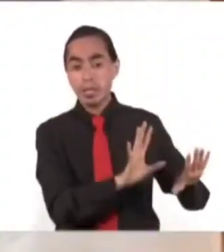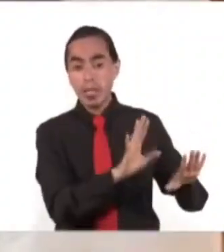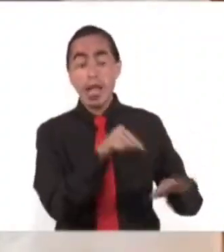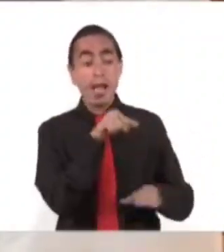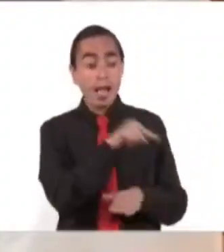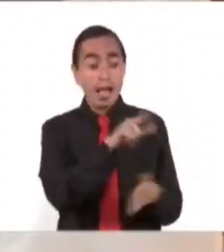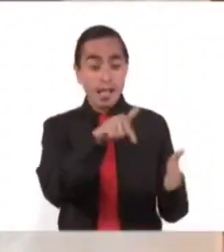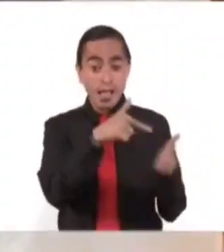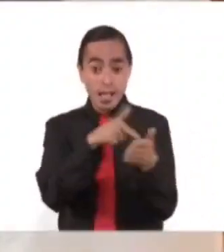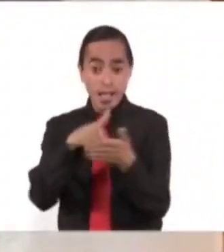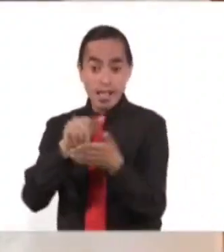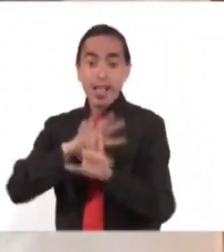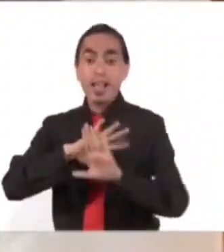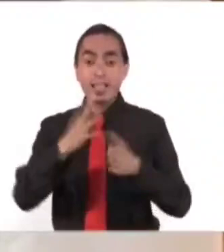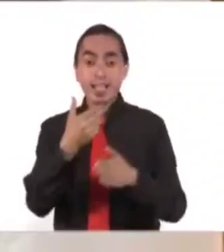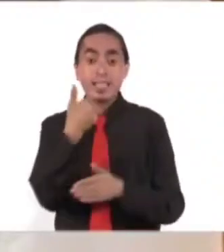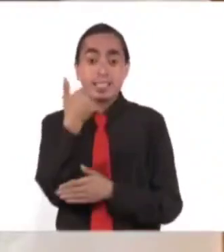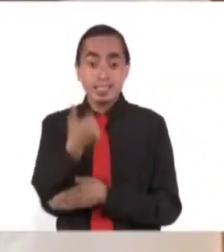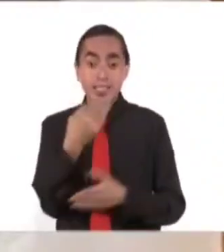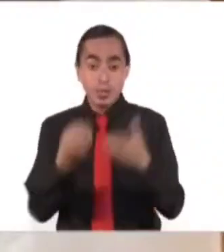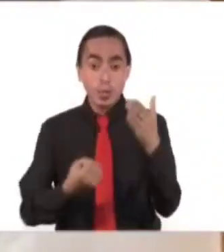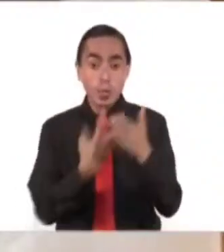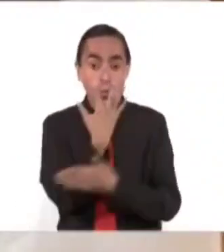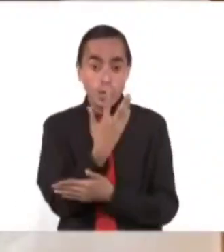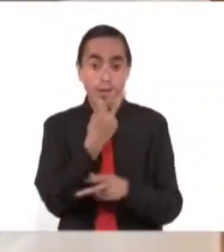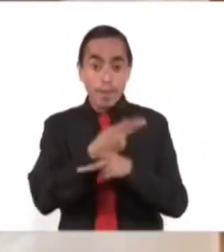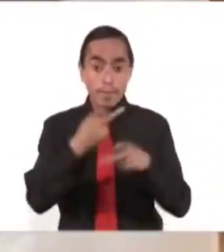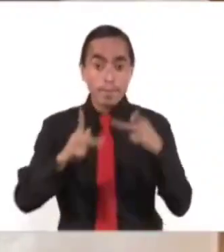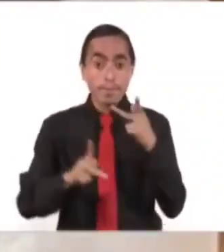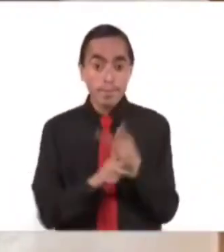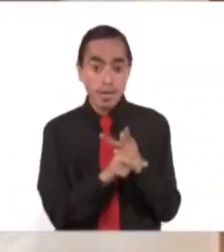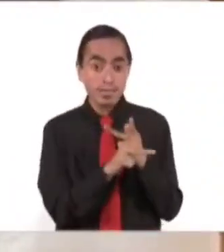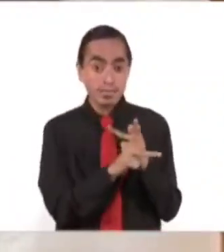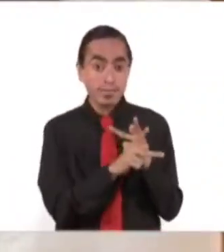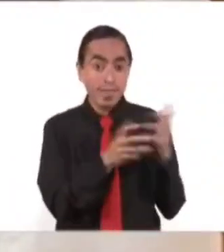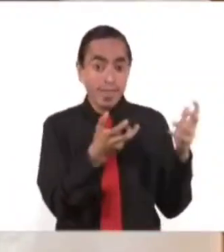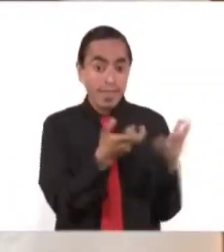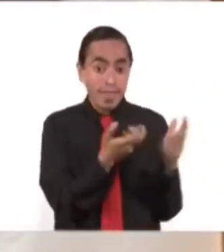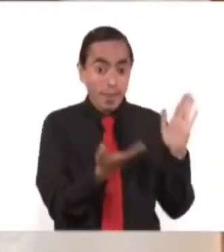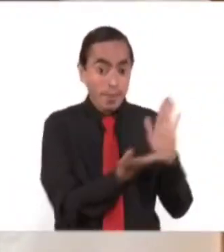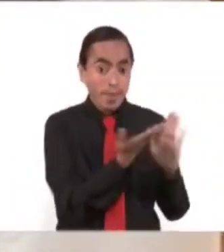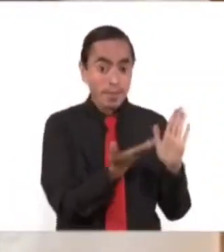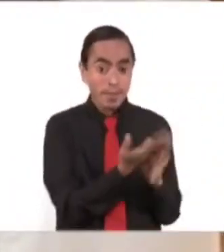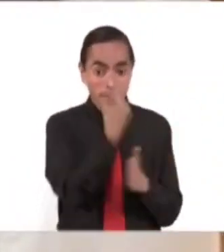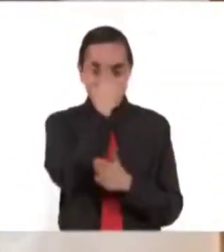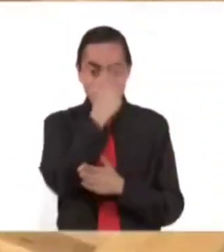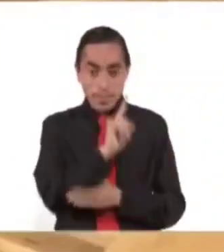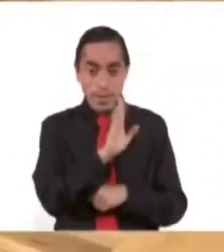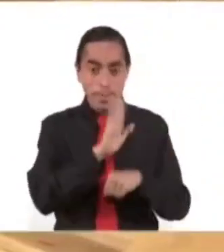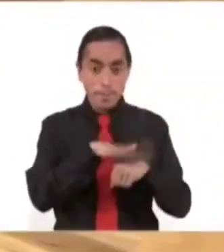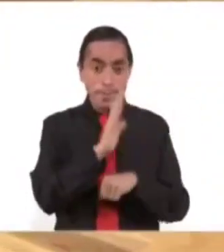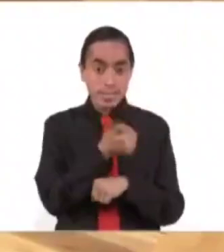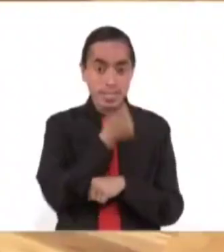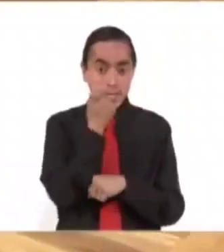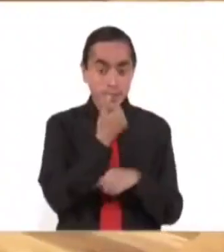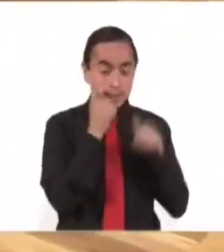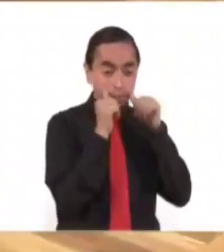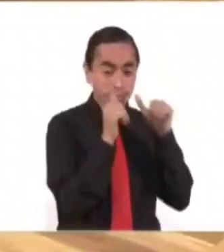nuevas preparatorias para atender a un mayor número de jóvenes. Eso es fundamental.